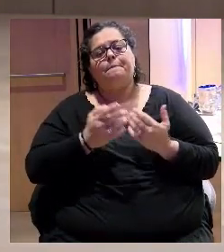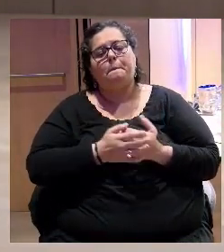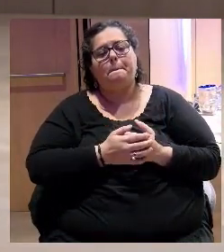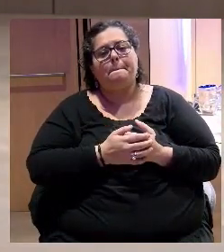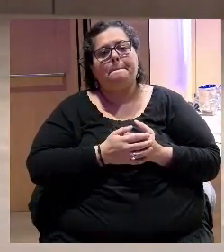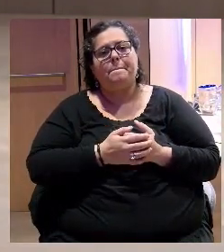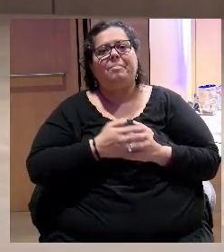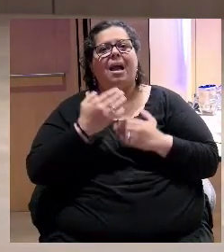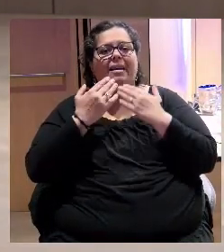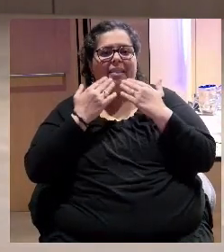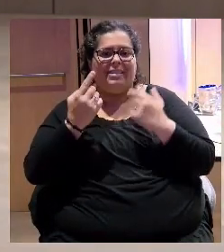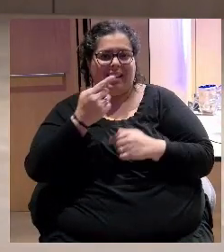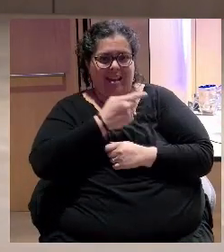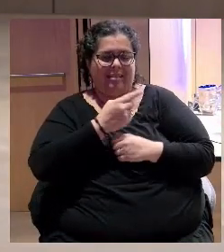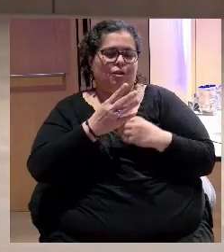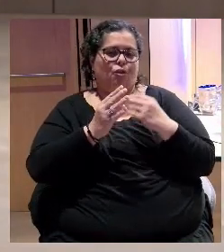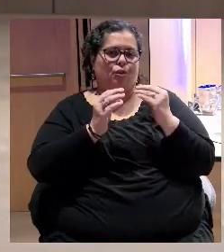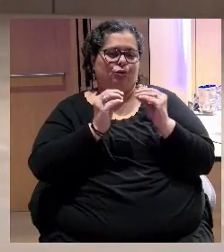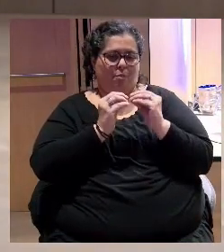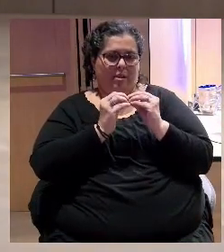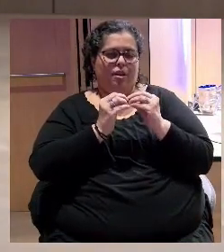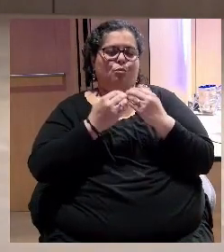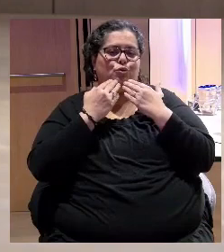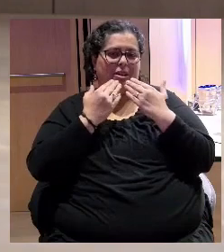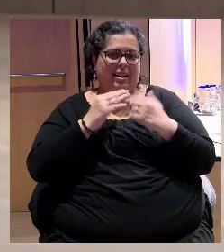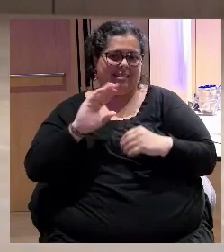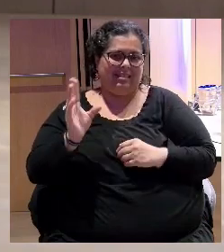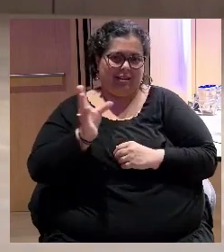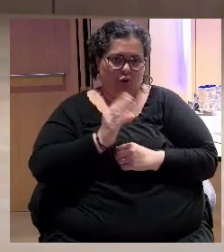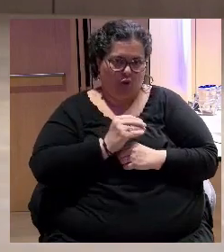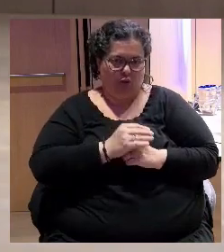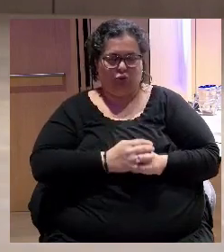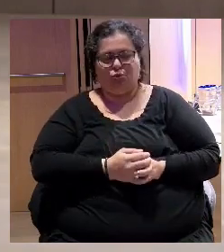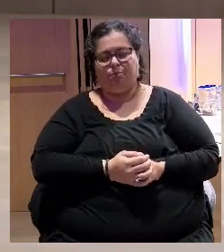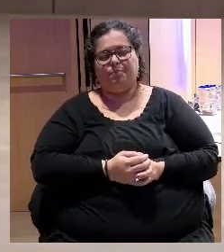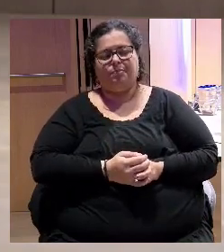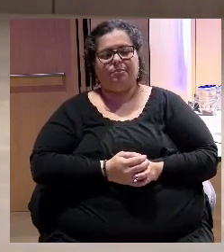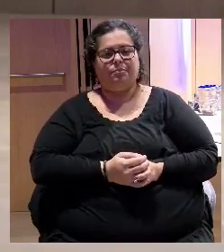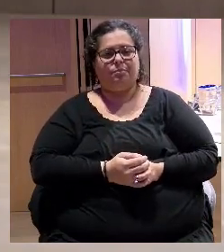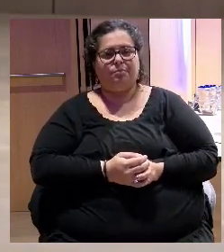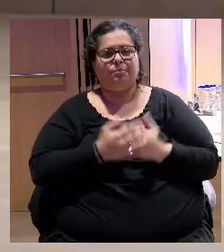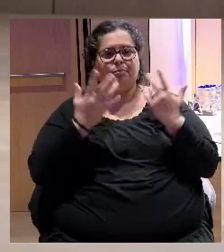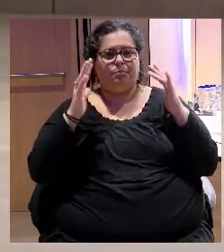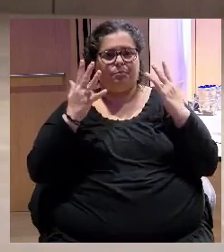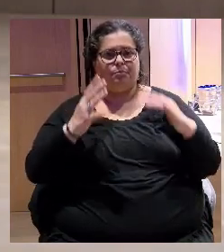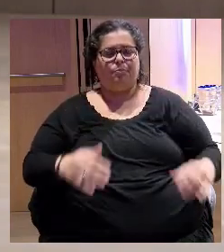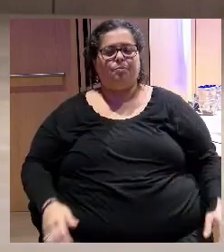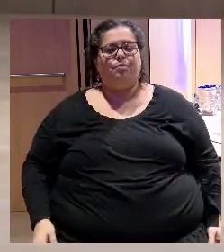Colombia y viceversa. Muchas gracias a todos y con esto estoy dando cerrado por el panel. Gracias.